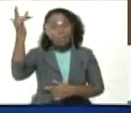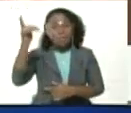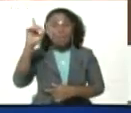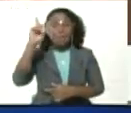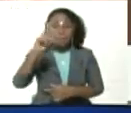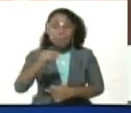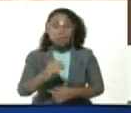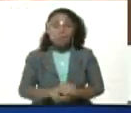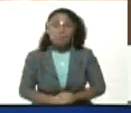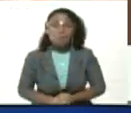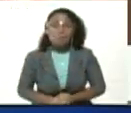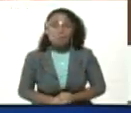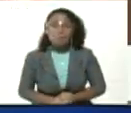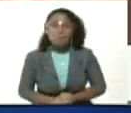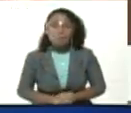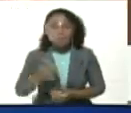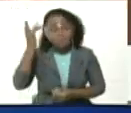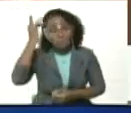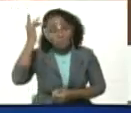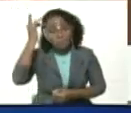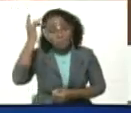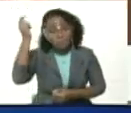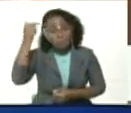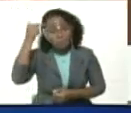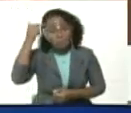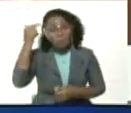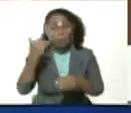También. Una mente creativa.